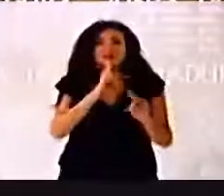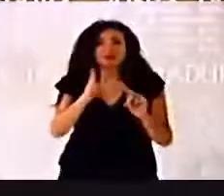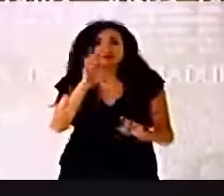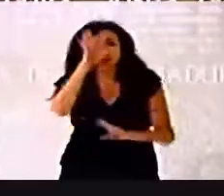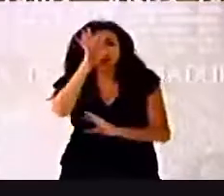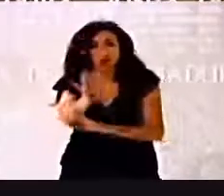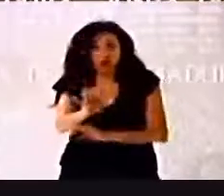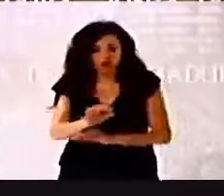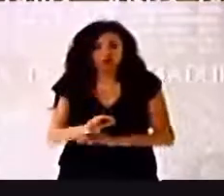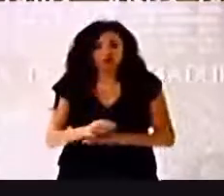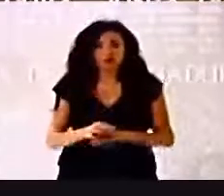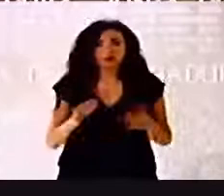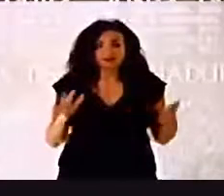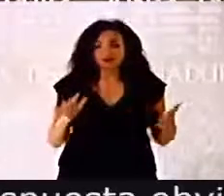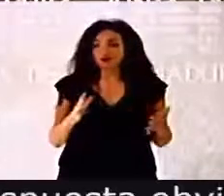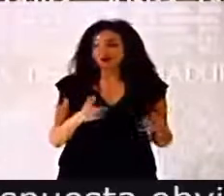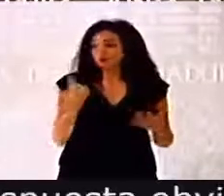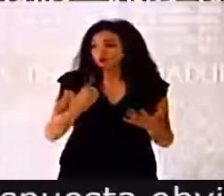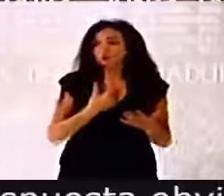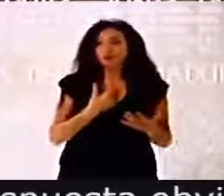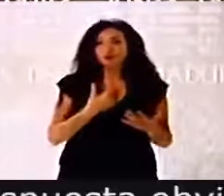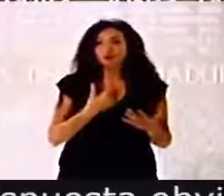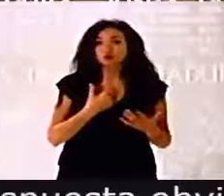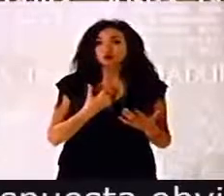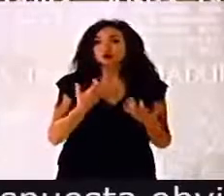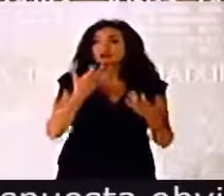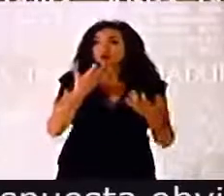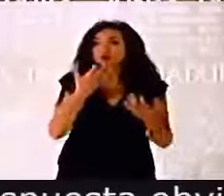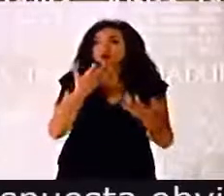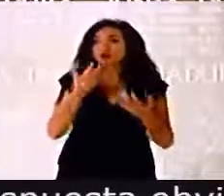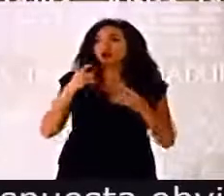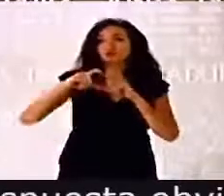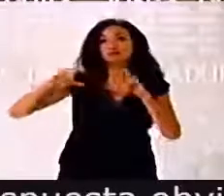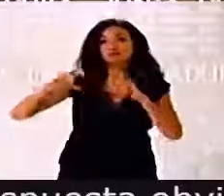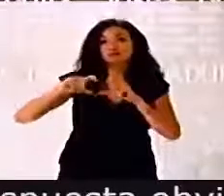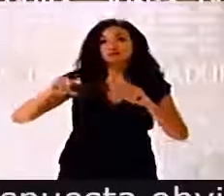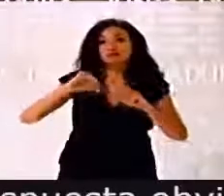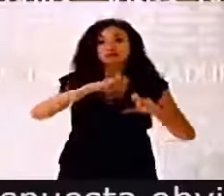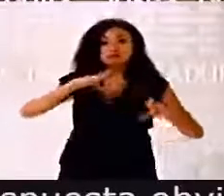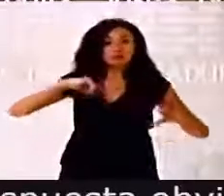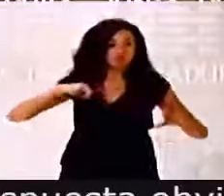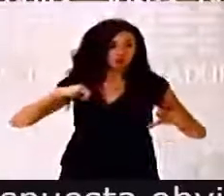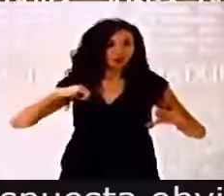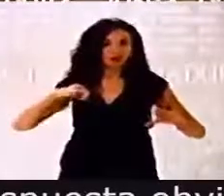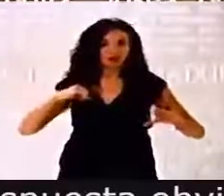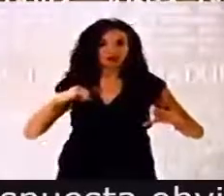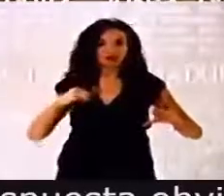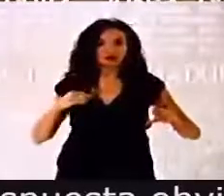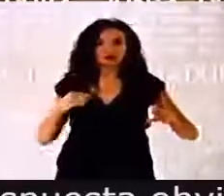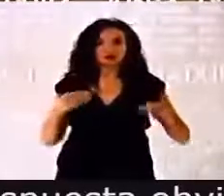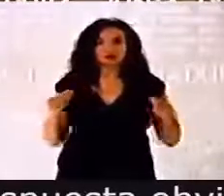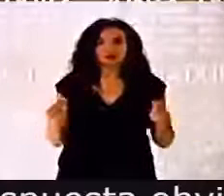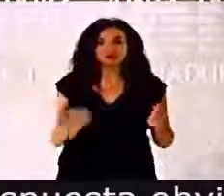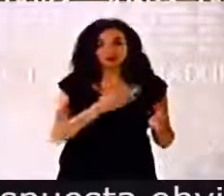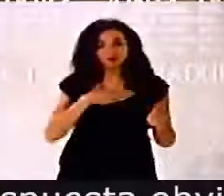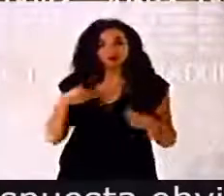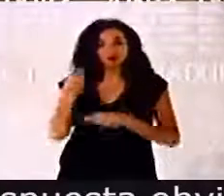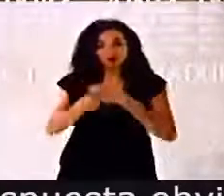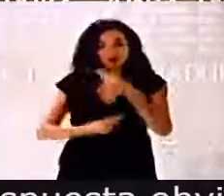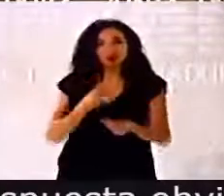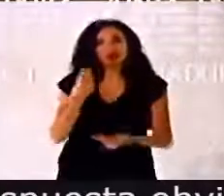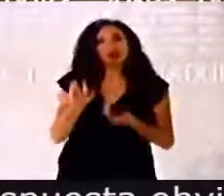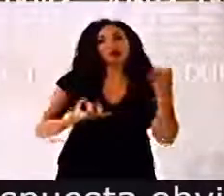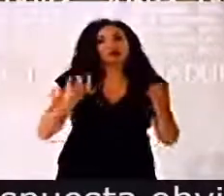¿no? Y nuestra apuesta, cuando hay un promotor e iniciativa privada que quiere realizar una nueva